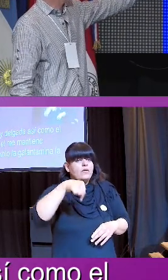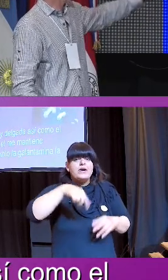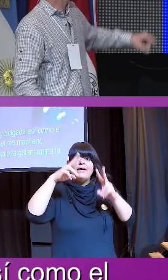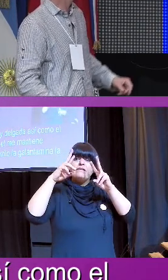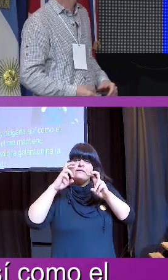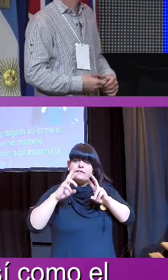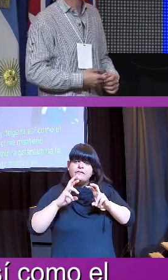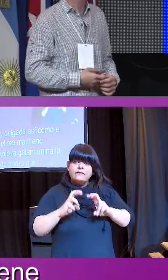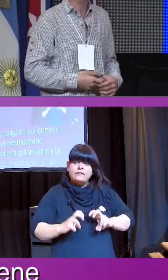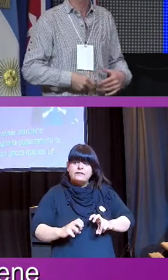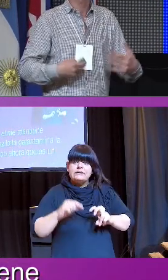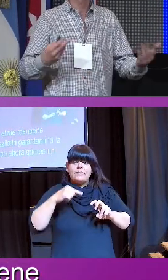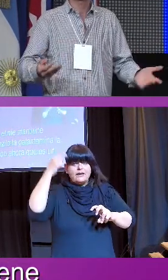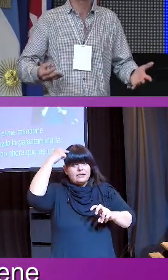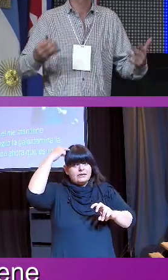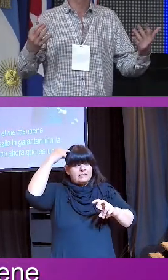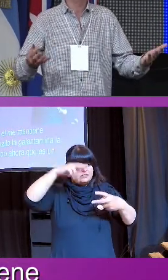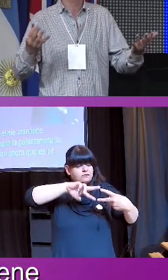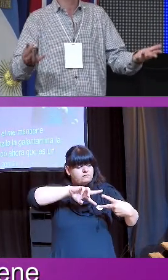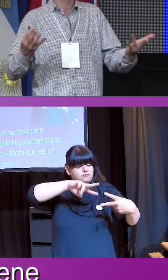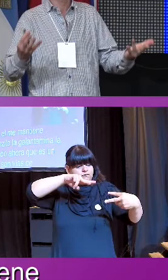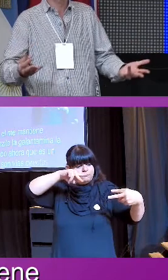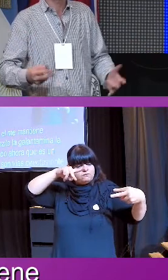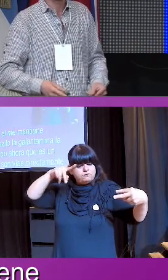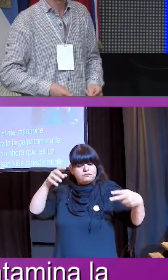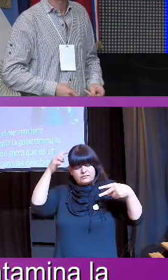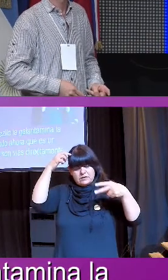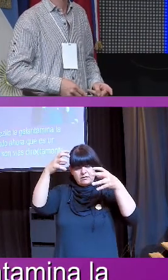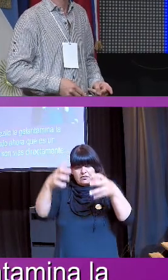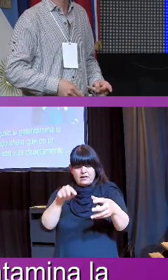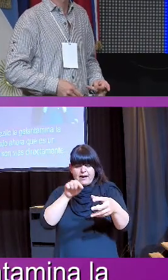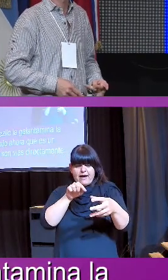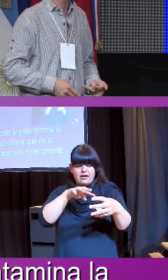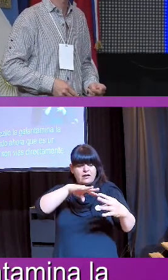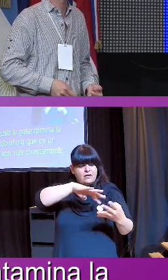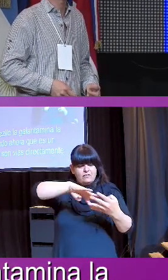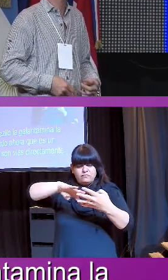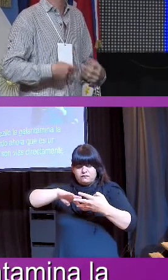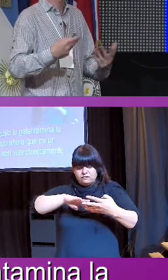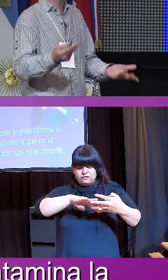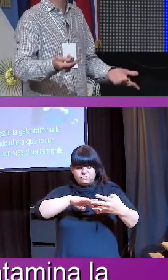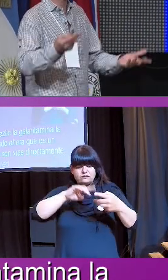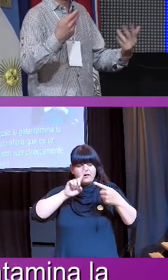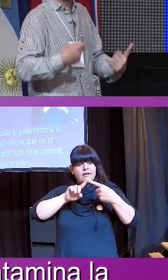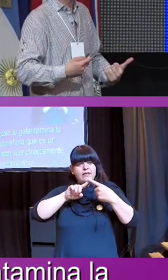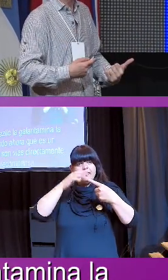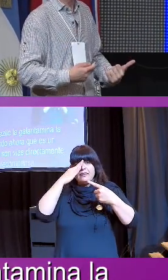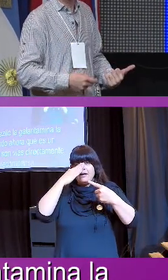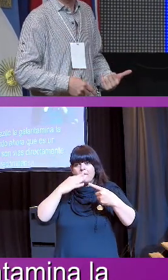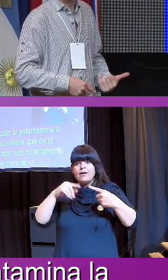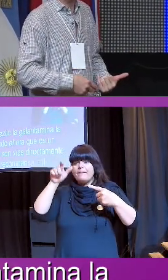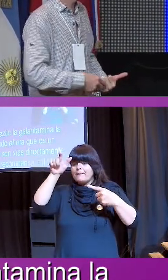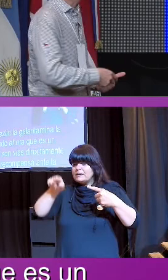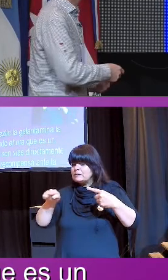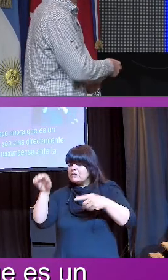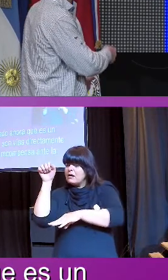investigando ahora, que es un modulador de vasopresina, que son vías directamente relacionadas con lo social, ¿sí? Con la recompensa ante la